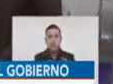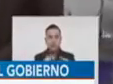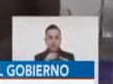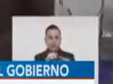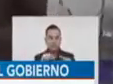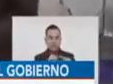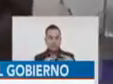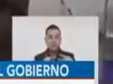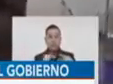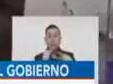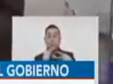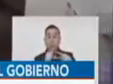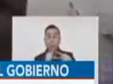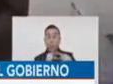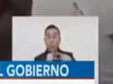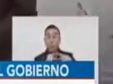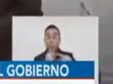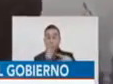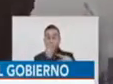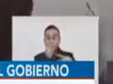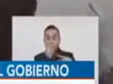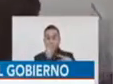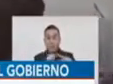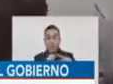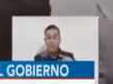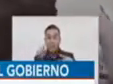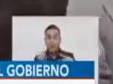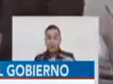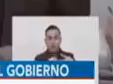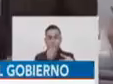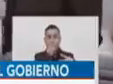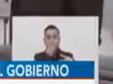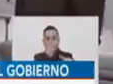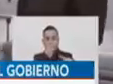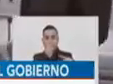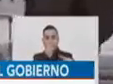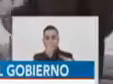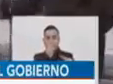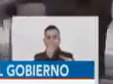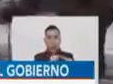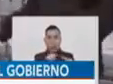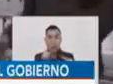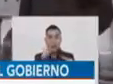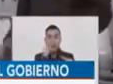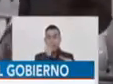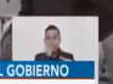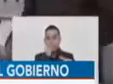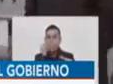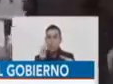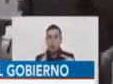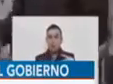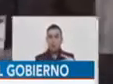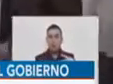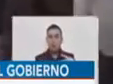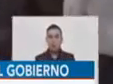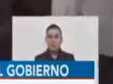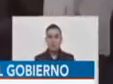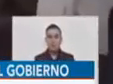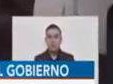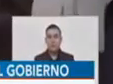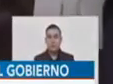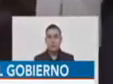de 3 de un mega hospital exclusivo para COVID-19. En la primera fase se habilitaron 400